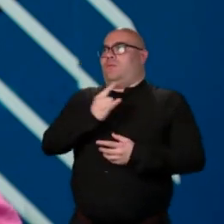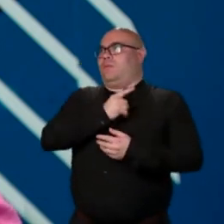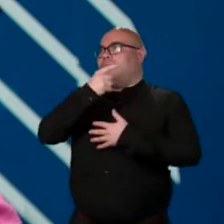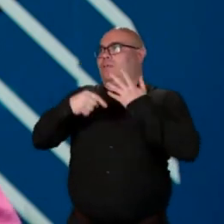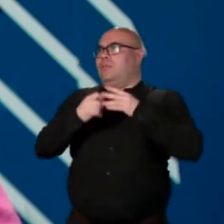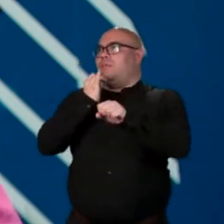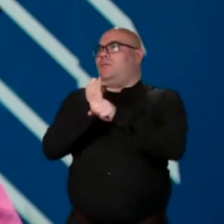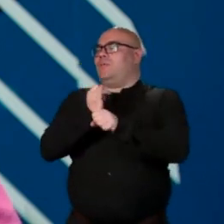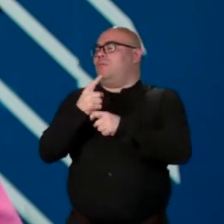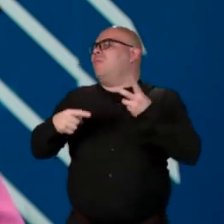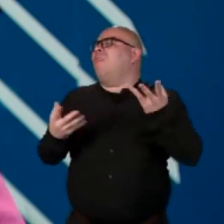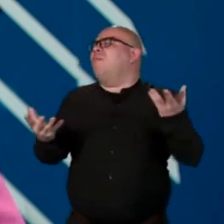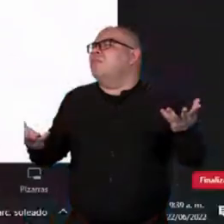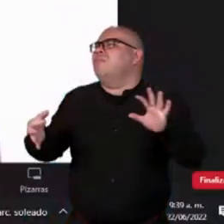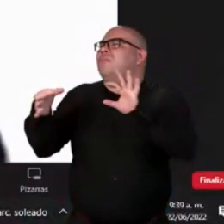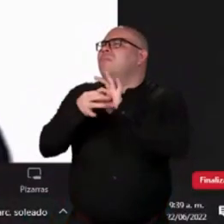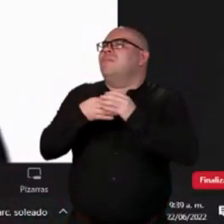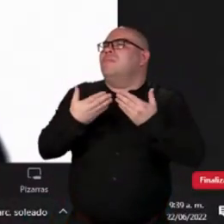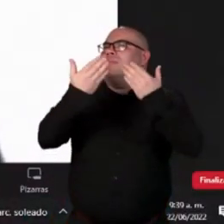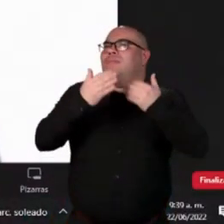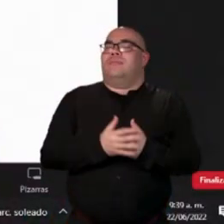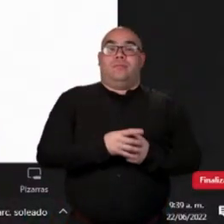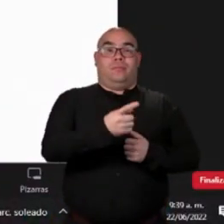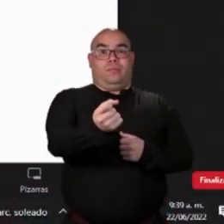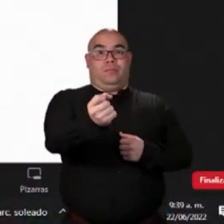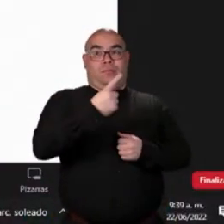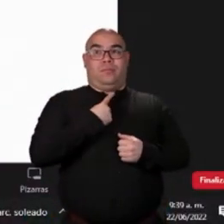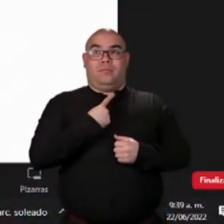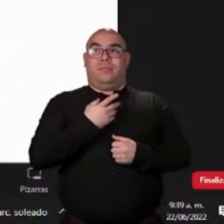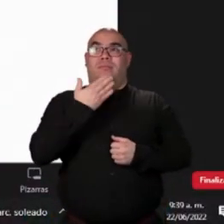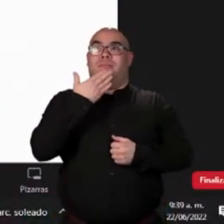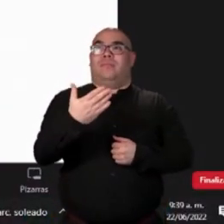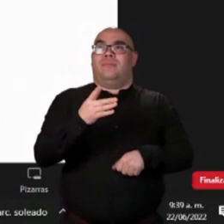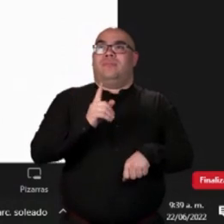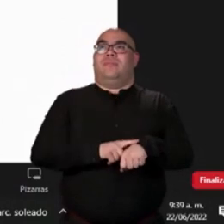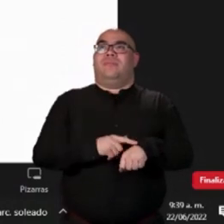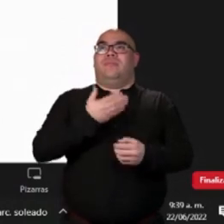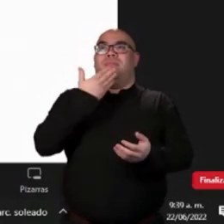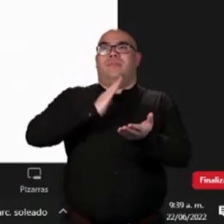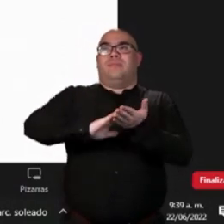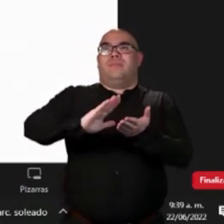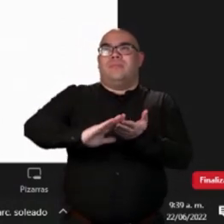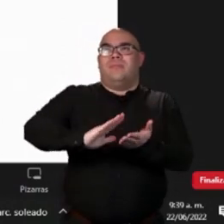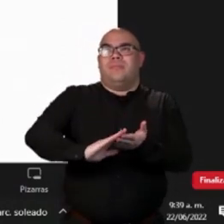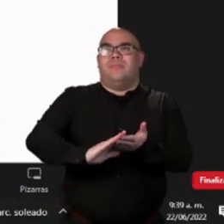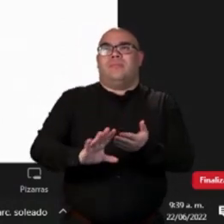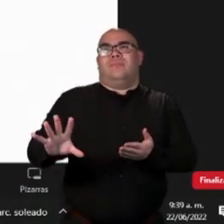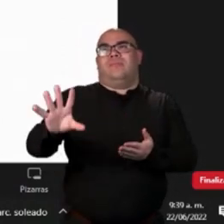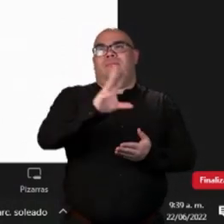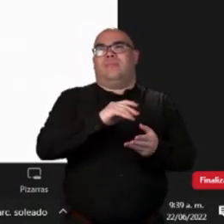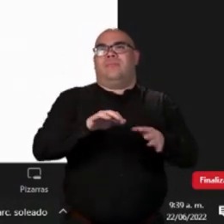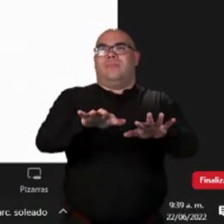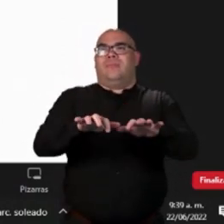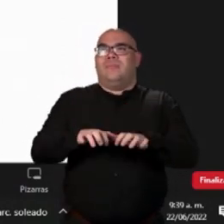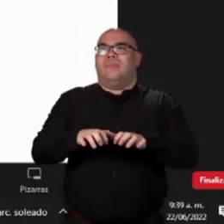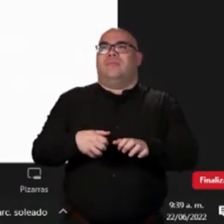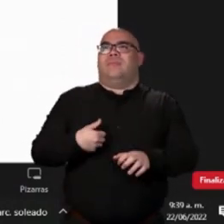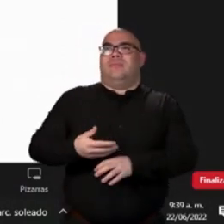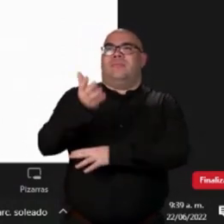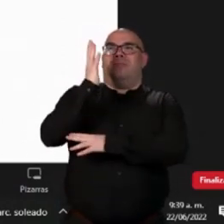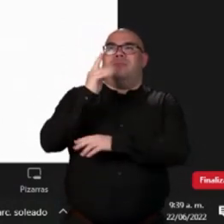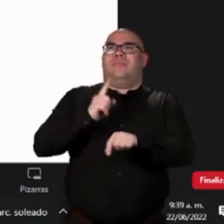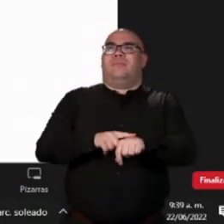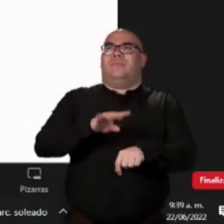instituciones. Muchas gracias por la pregunta, Carolina, y una disculpa para ustedes y para el público, pero agendé algo